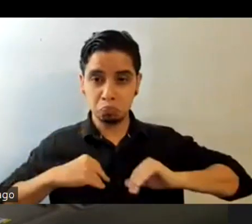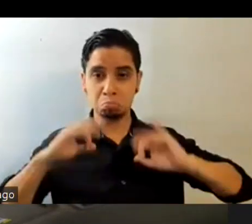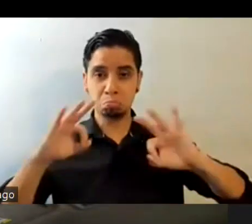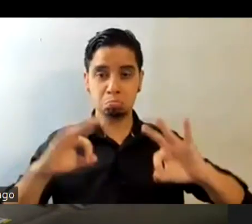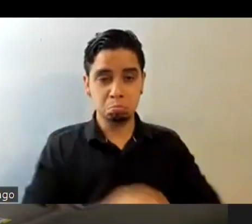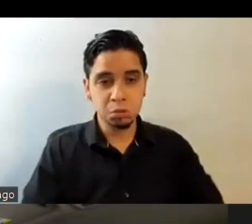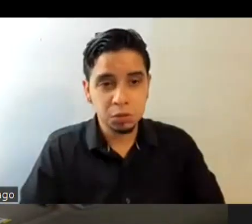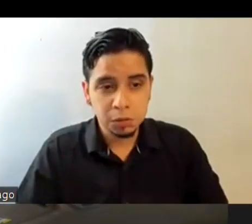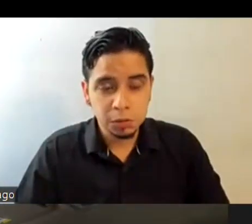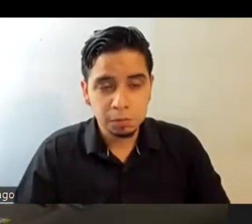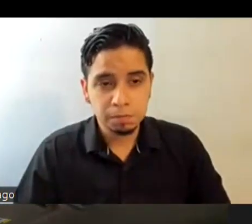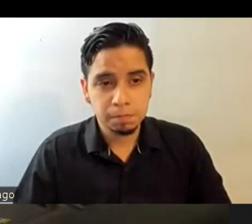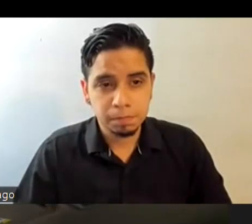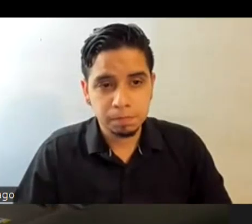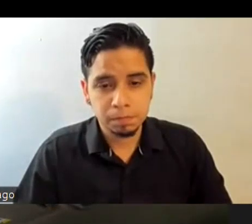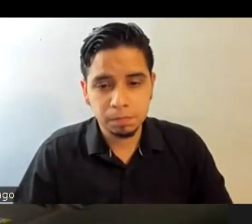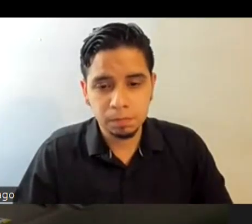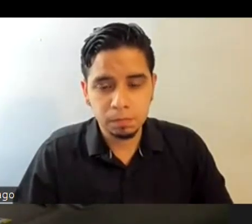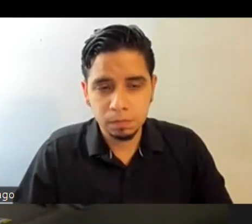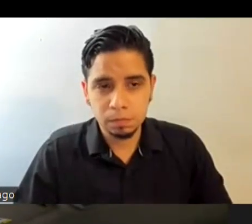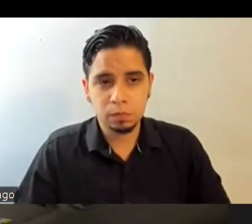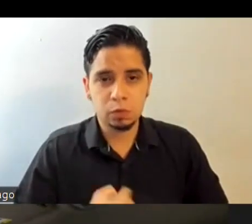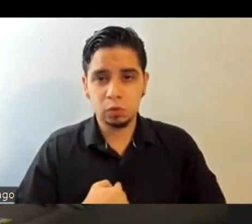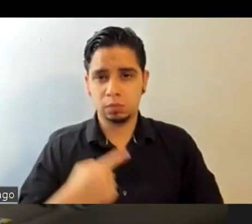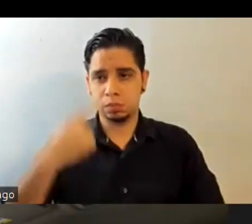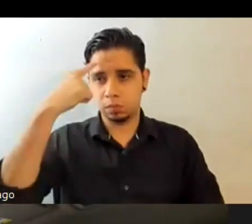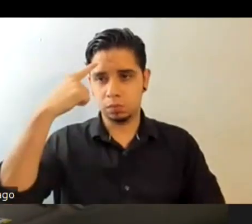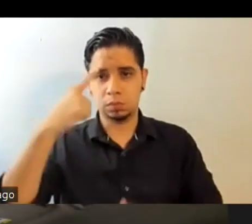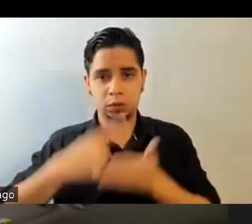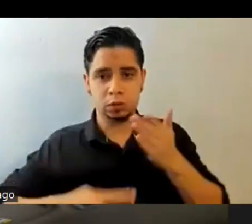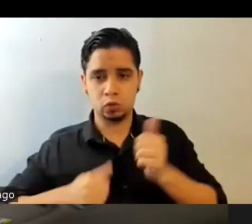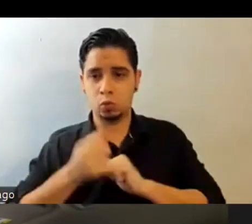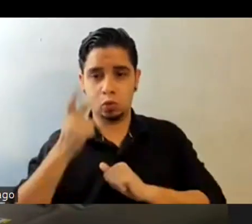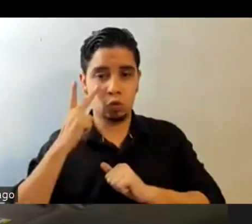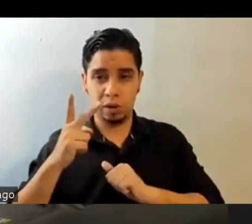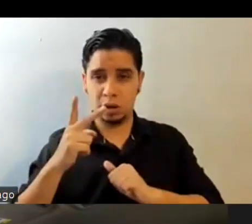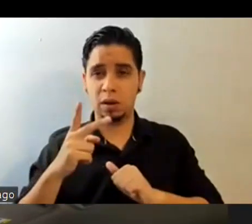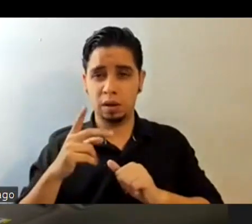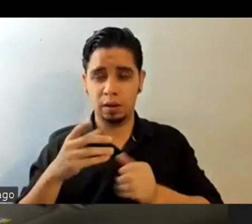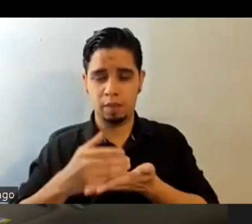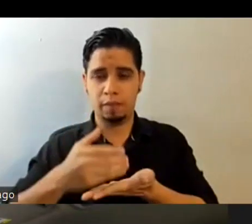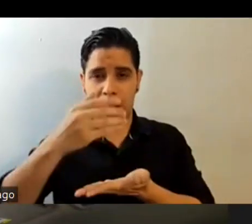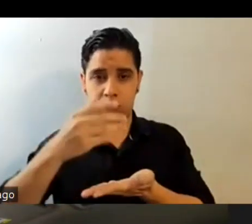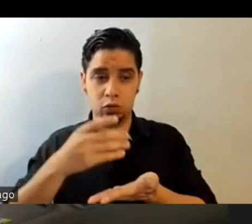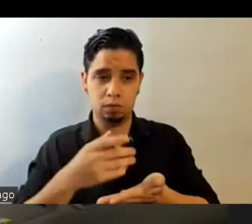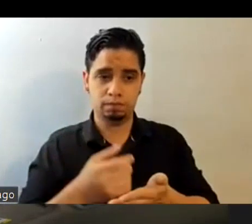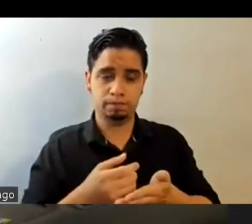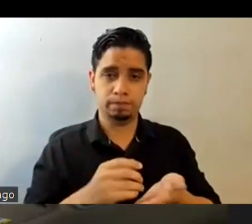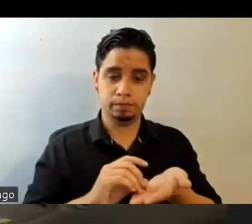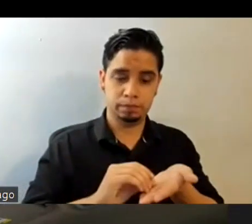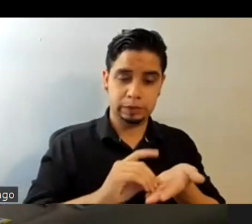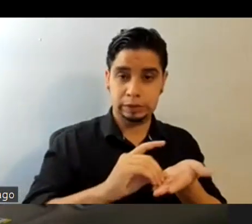que es cómo ves el vaso, medio vacío o medio lleno. Exacto, el Tú punto sabes, en el momento, sí fue